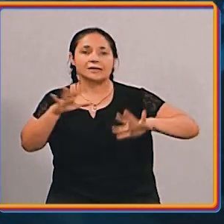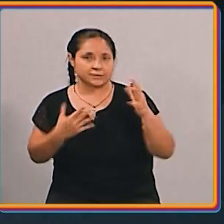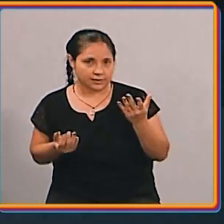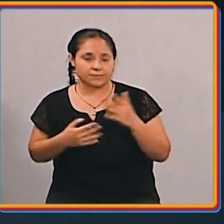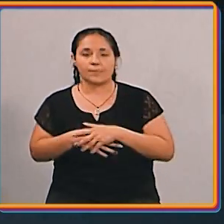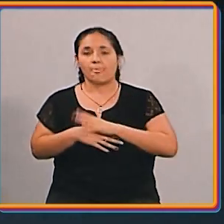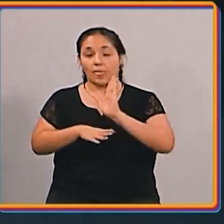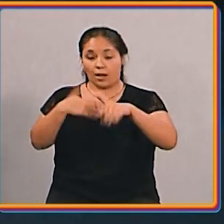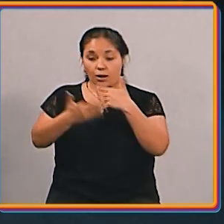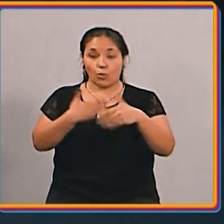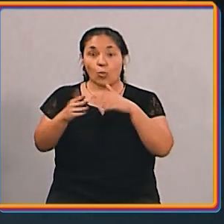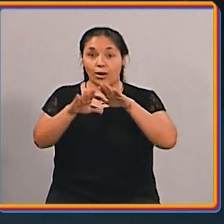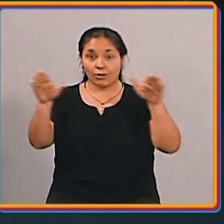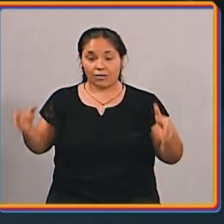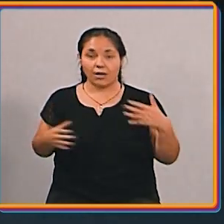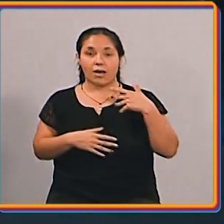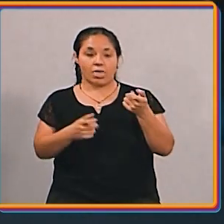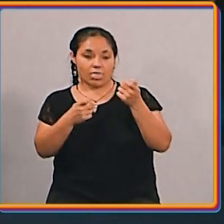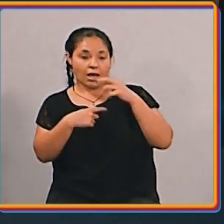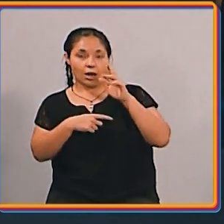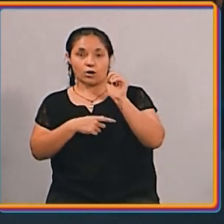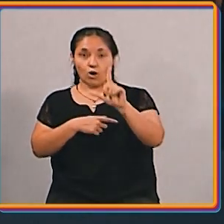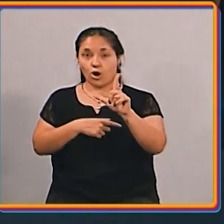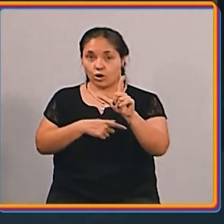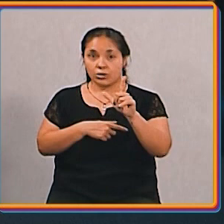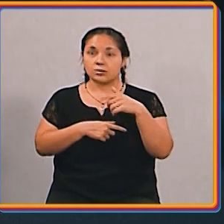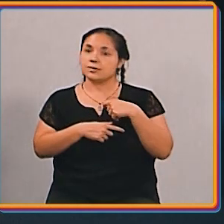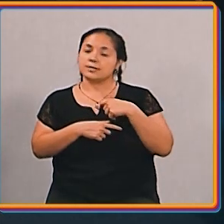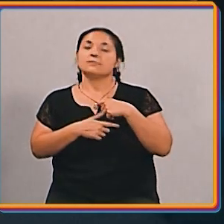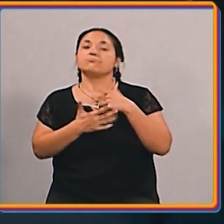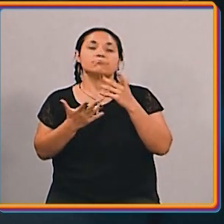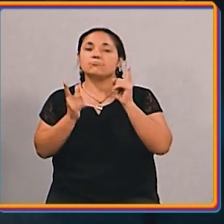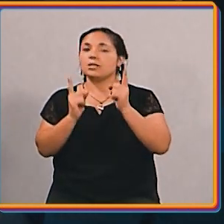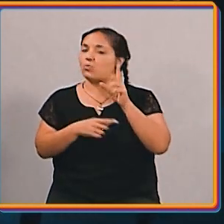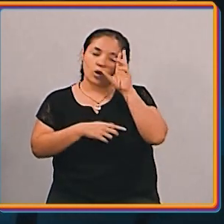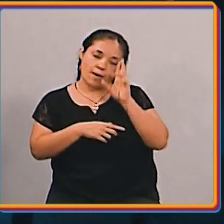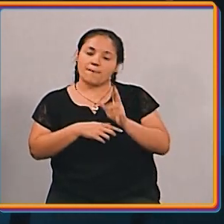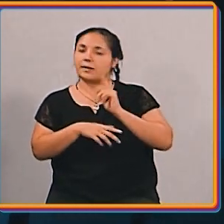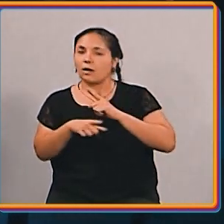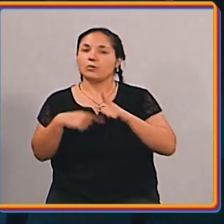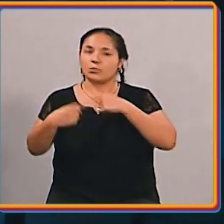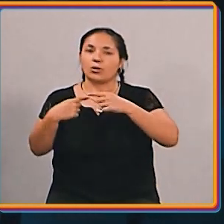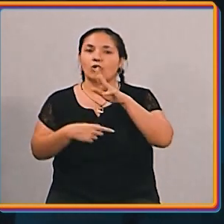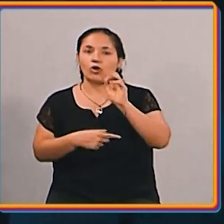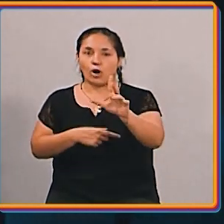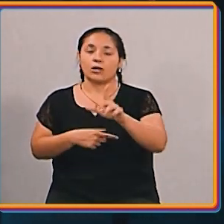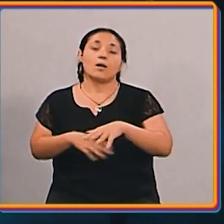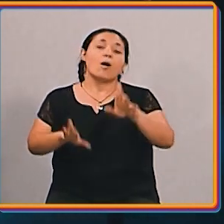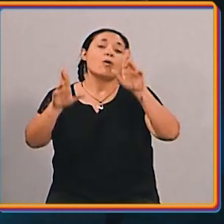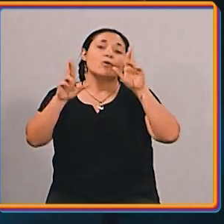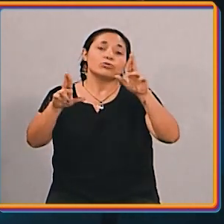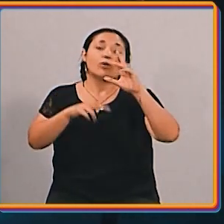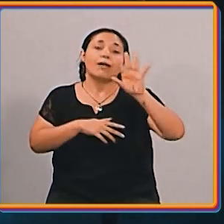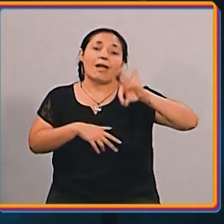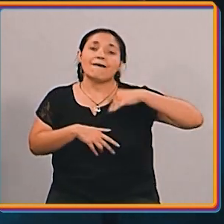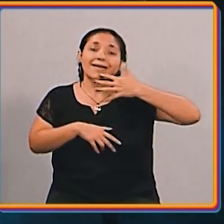cumplamos. En un juego de mesa nos asignan un rol que deberemos interpretar hasta el final de la partida. Por suerte,